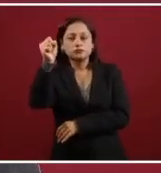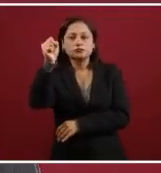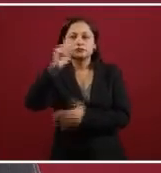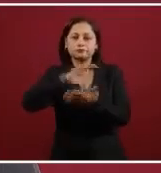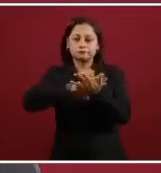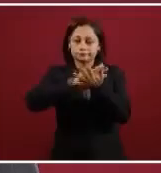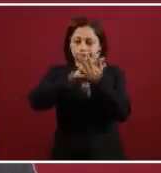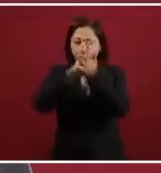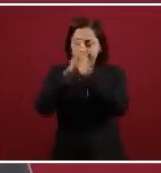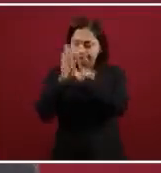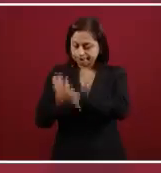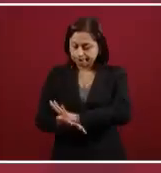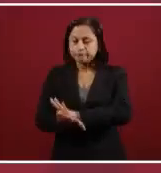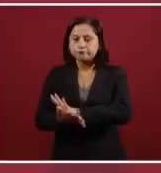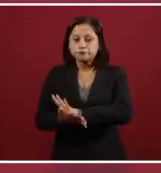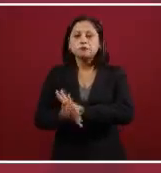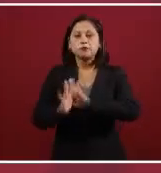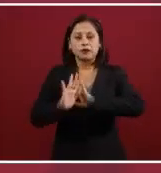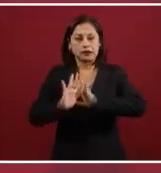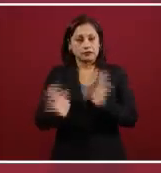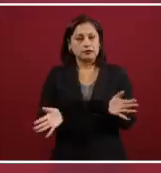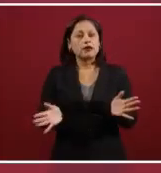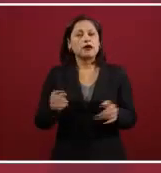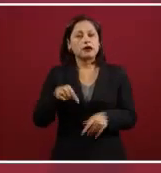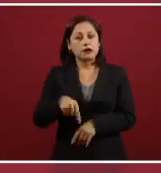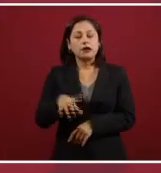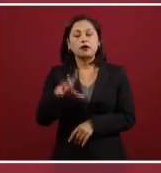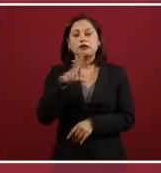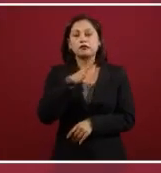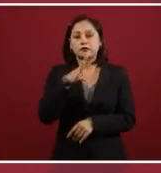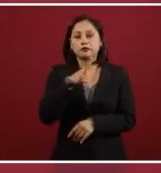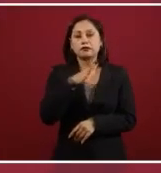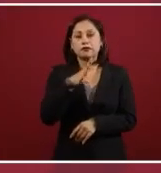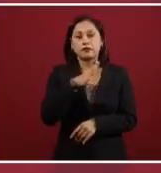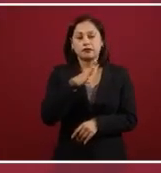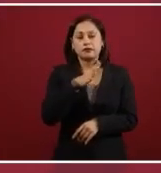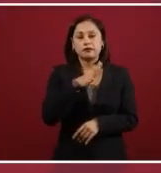pues se está aplicando también